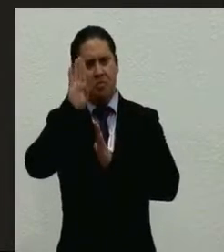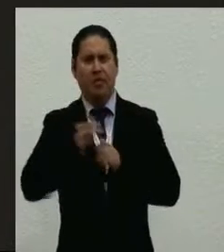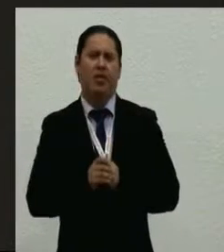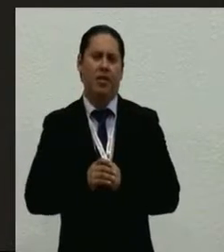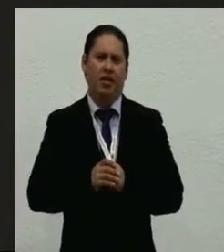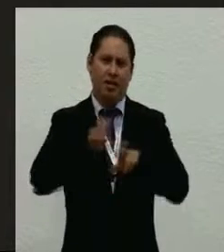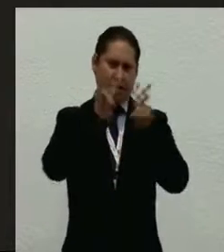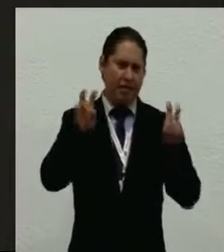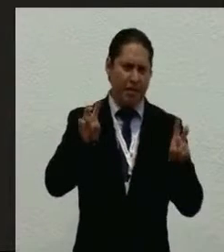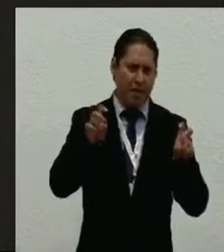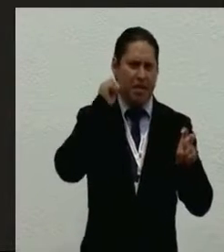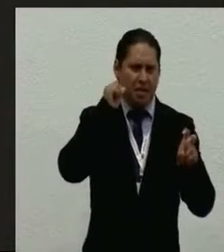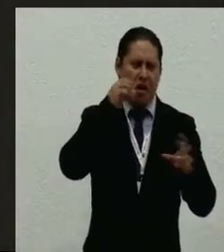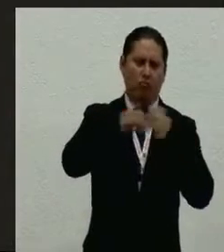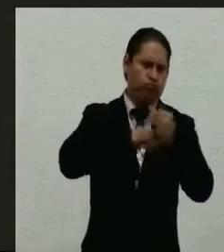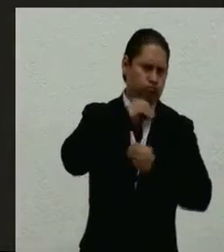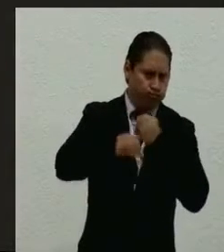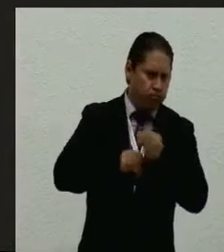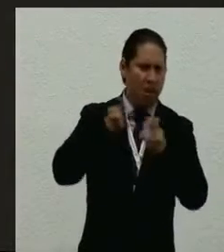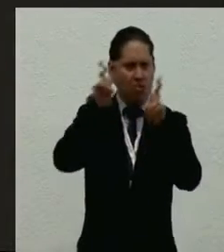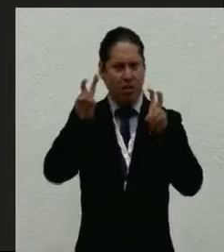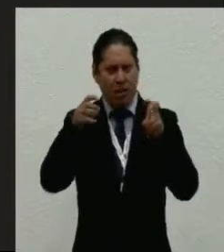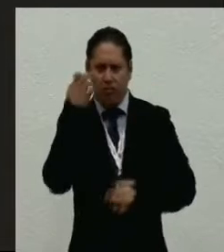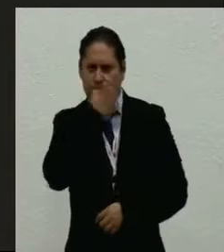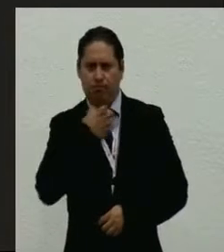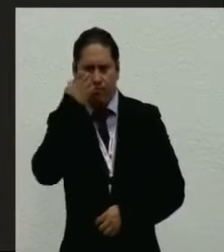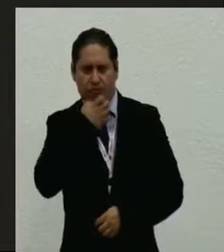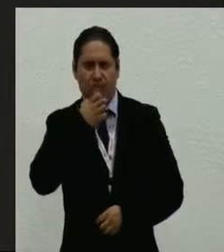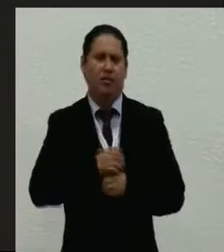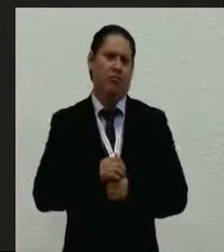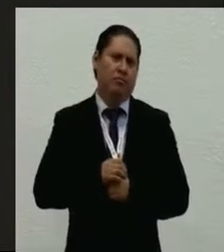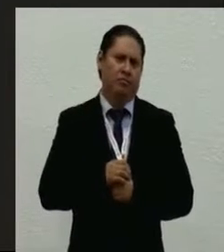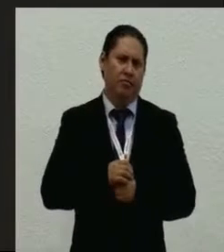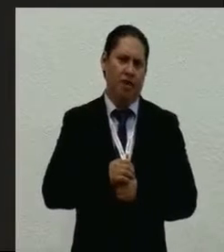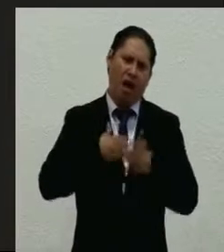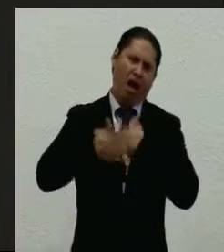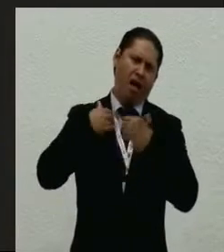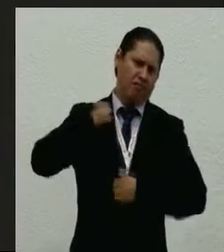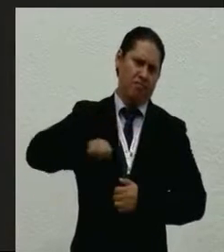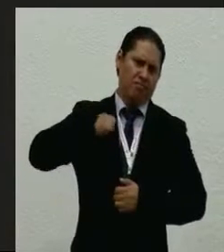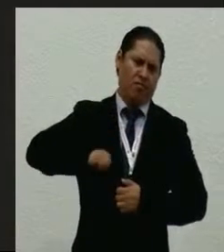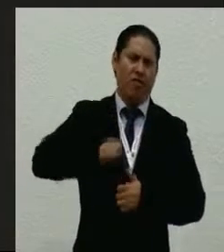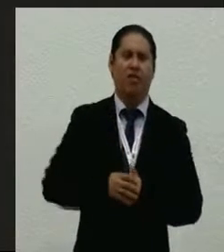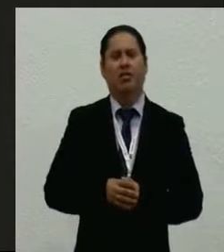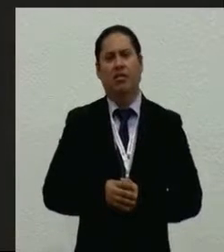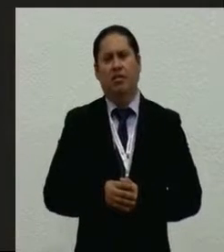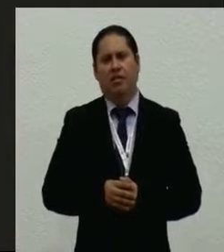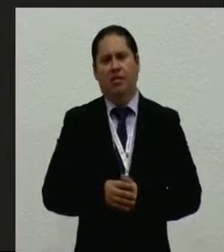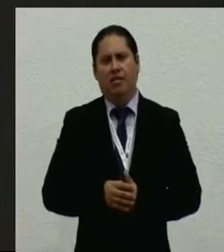sido materia de discusión, ha sido materia de estudio y que en épocas pasadas